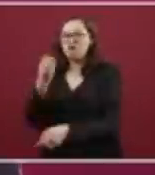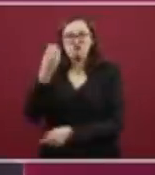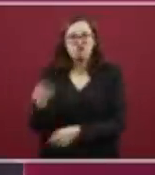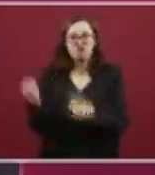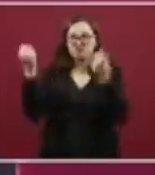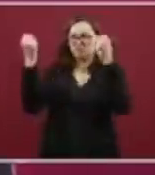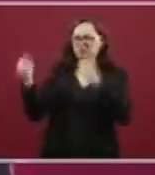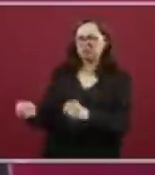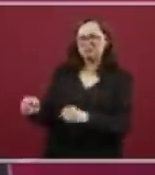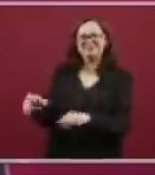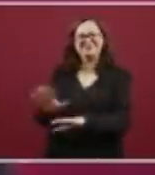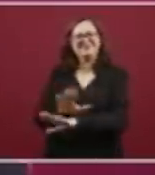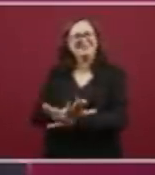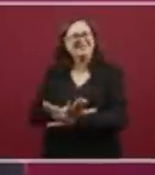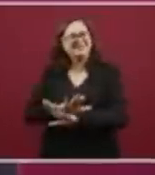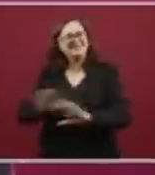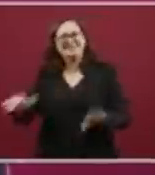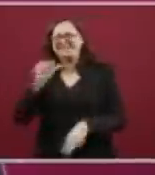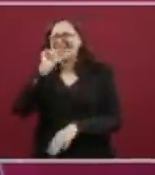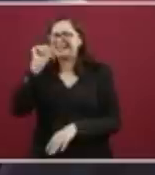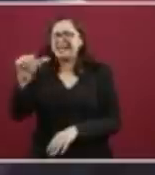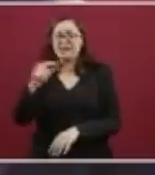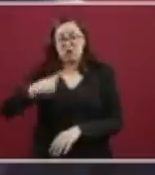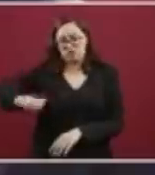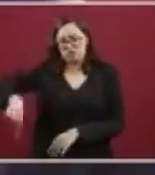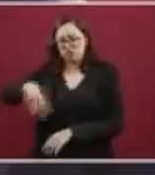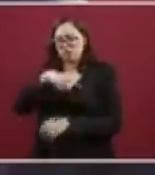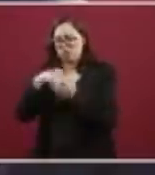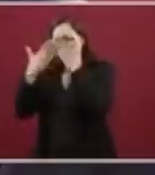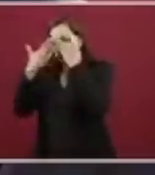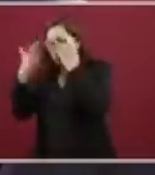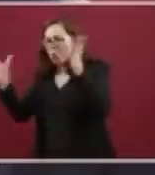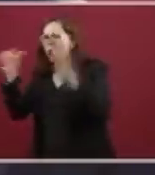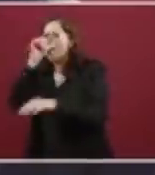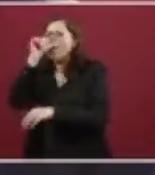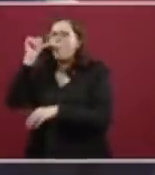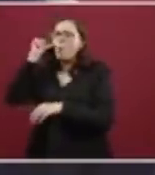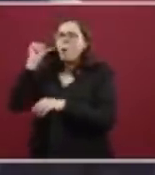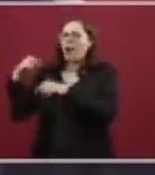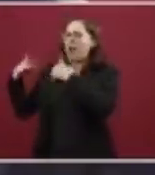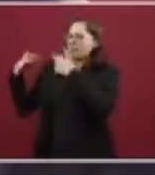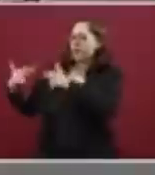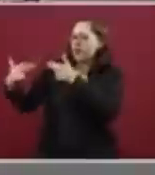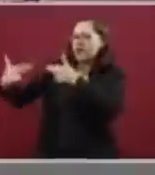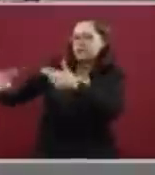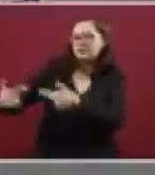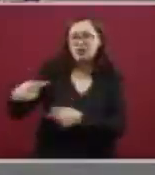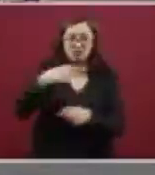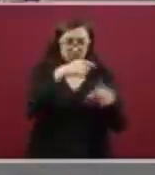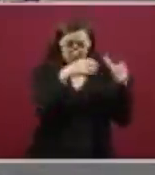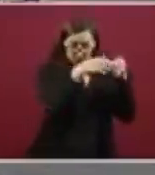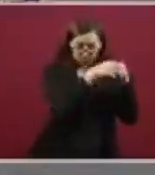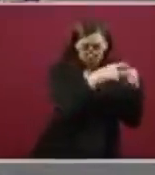Somos juaristas, los conservadores no son juaristas, o sí son